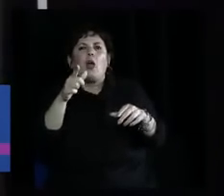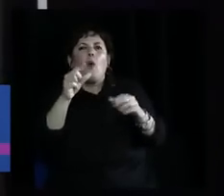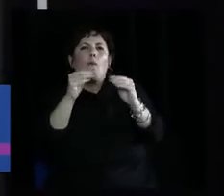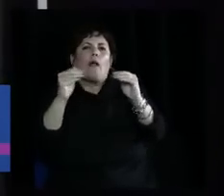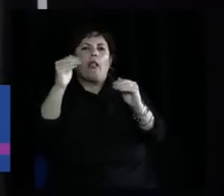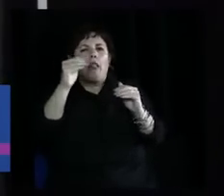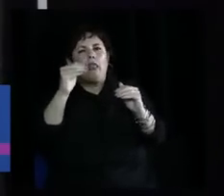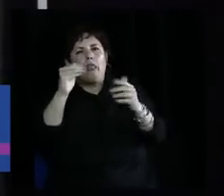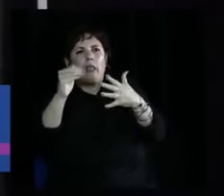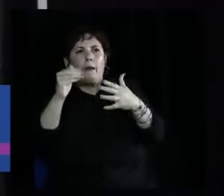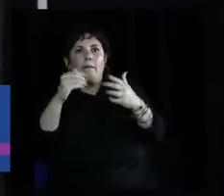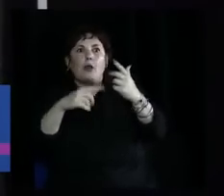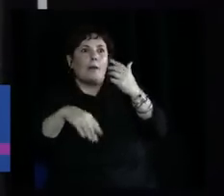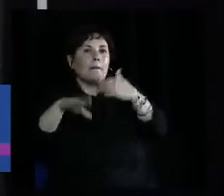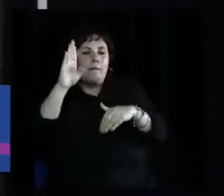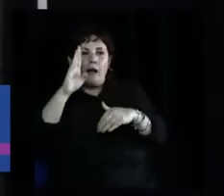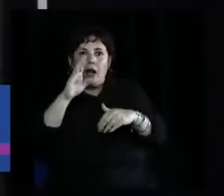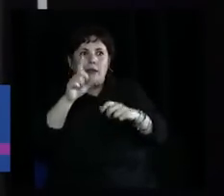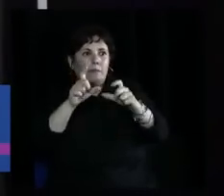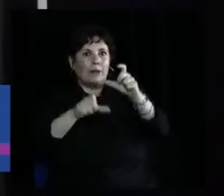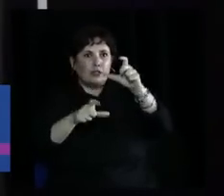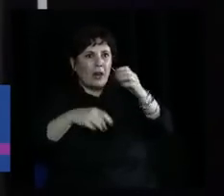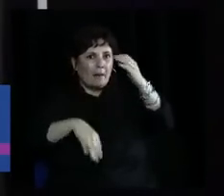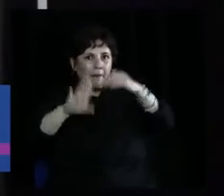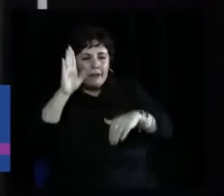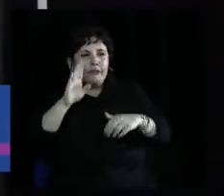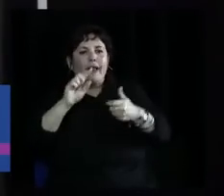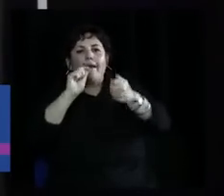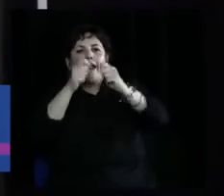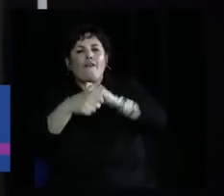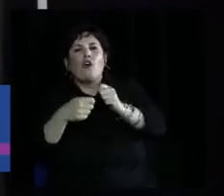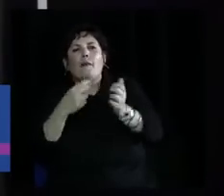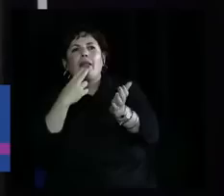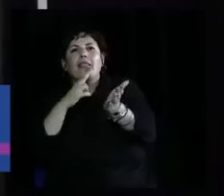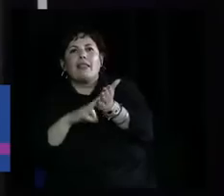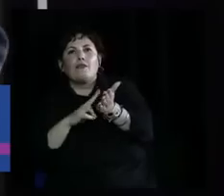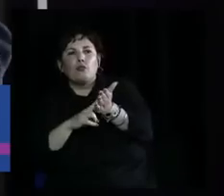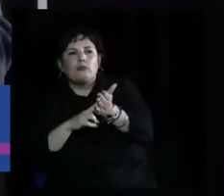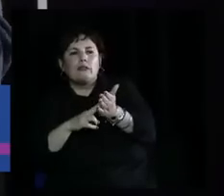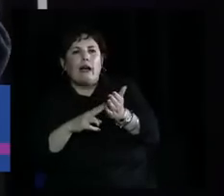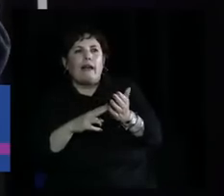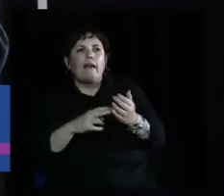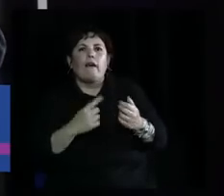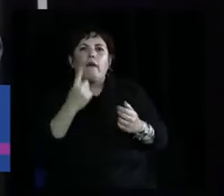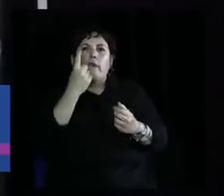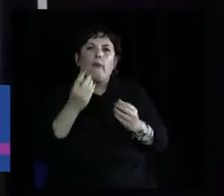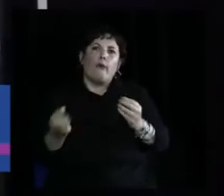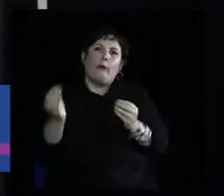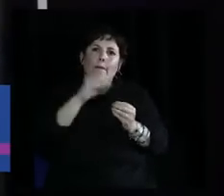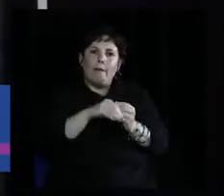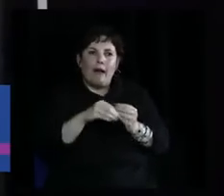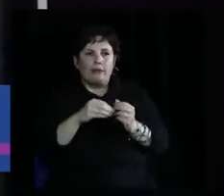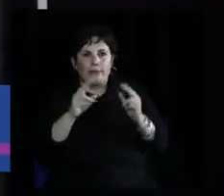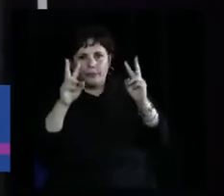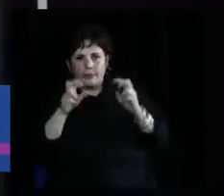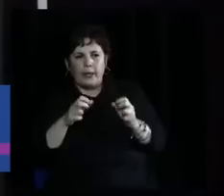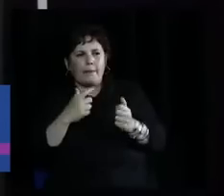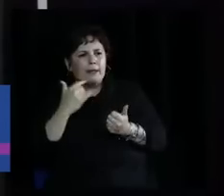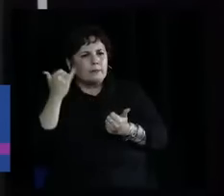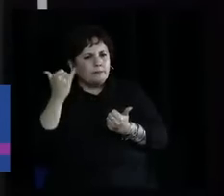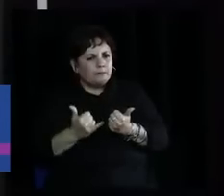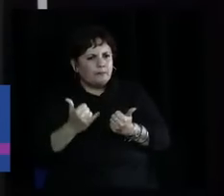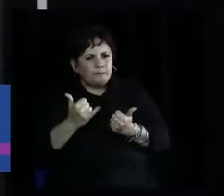básicamente golpeaba al centro de toda la población. Y la reforma tributaria en realidad era uno más de los temas. También